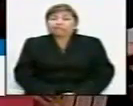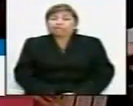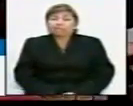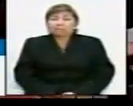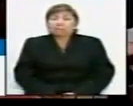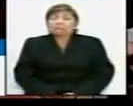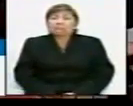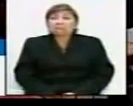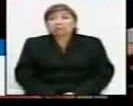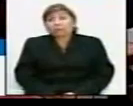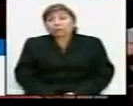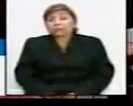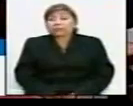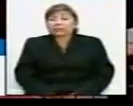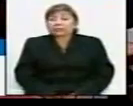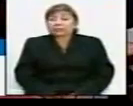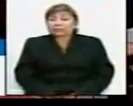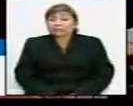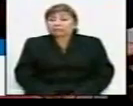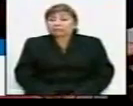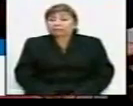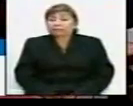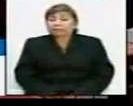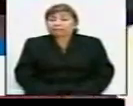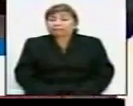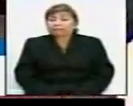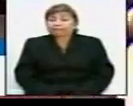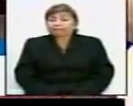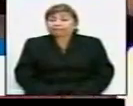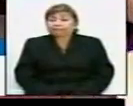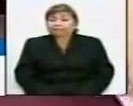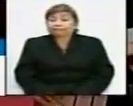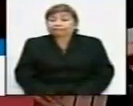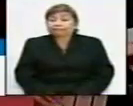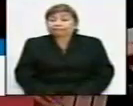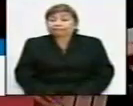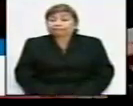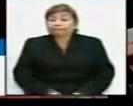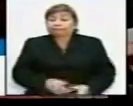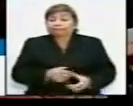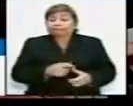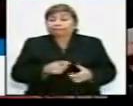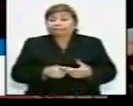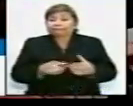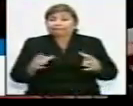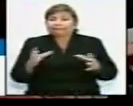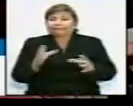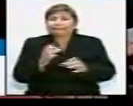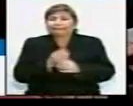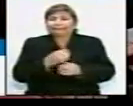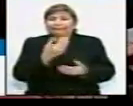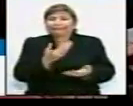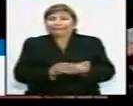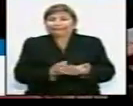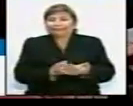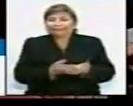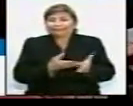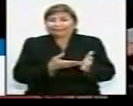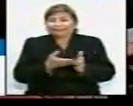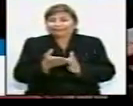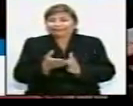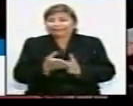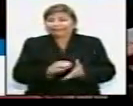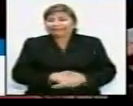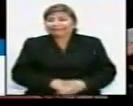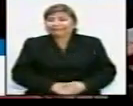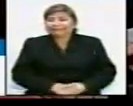Gracias. Congresista Costa. Presidenta, si me permite, entonces, esa conclusión a la que usted llega por intermedio de la